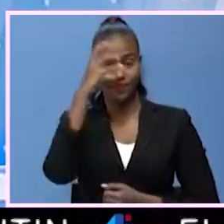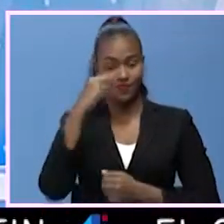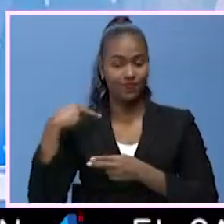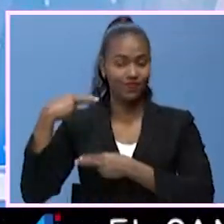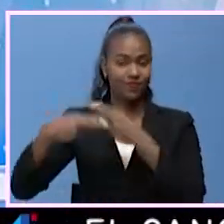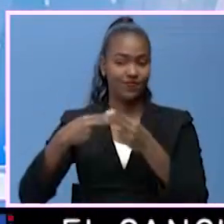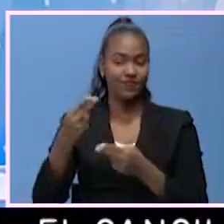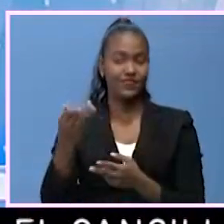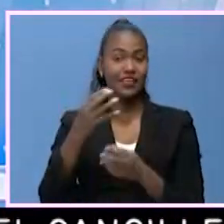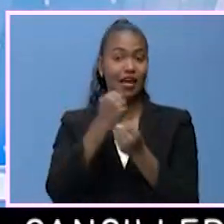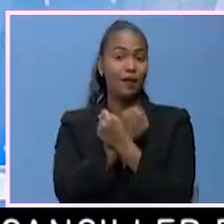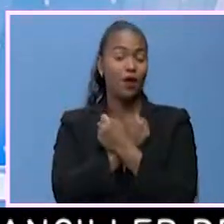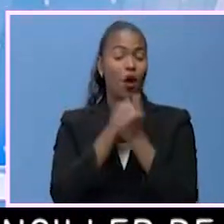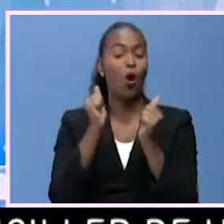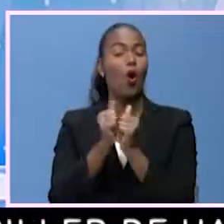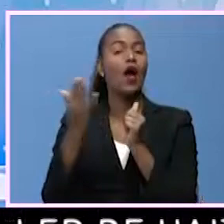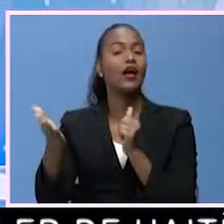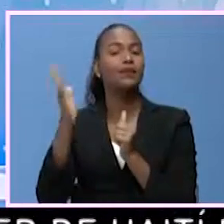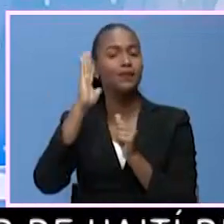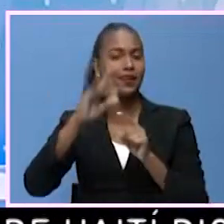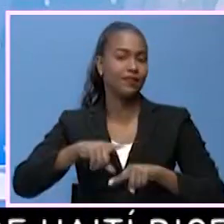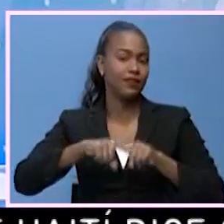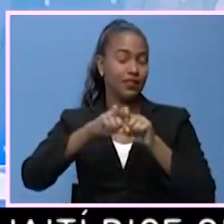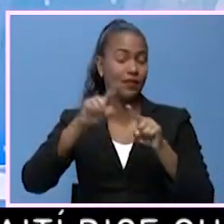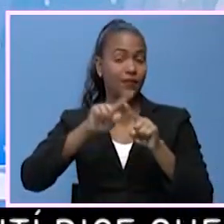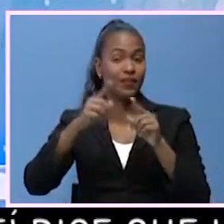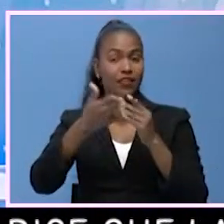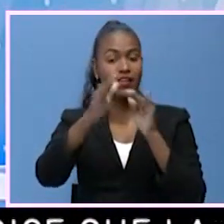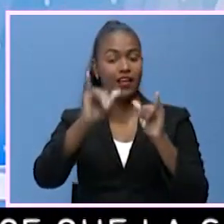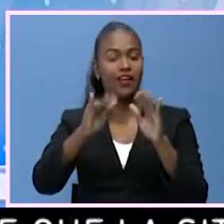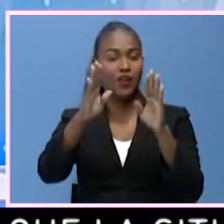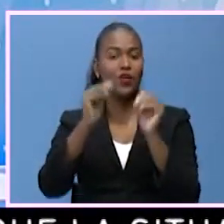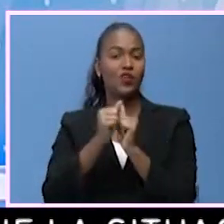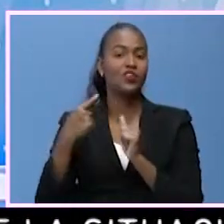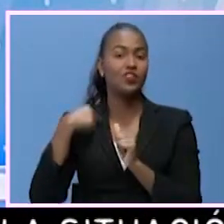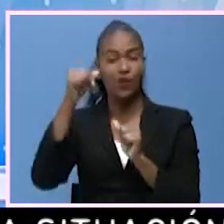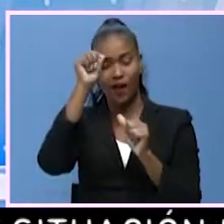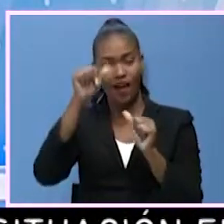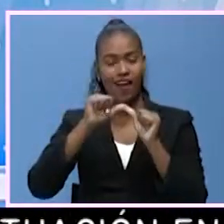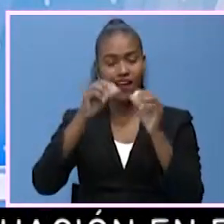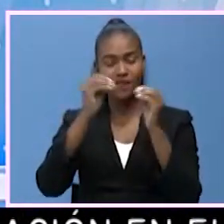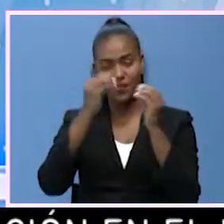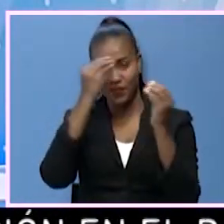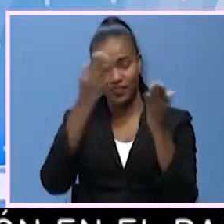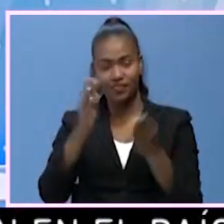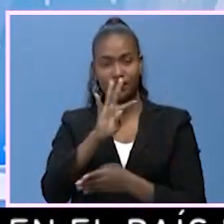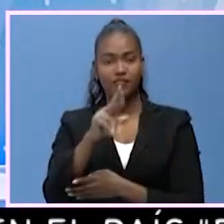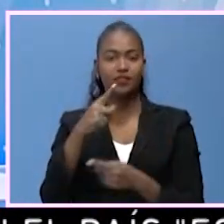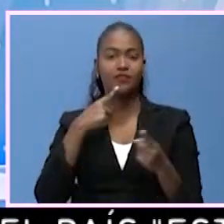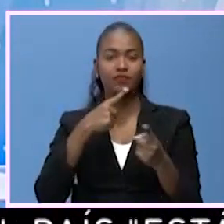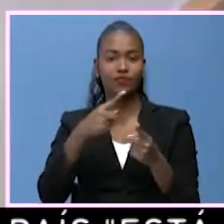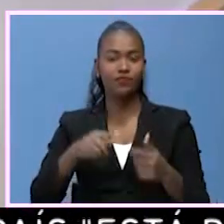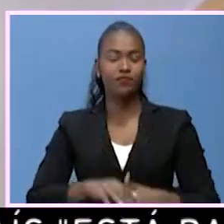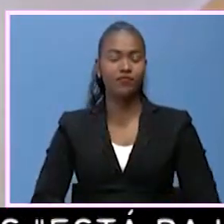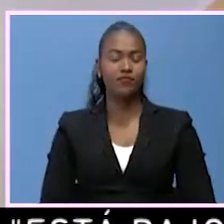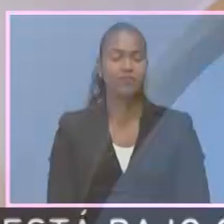historia de amor. Y con esta nos vamos a pausa, pero quédese ahí porque tenemos más contenido aquí en 4RD